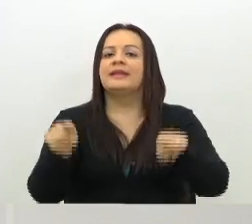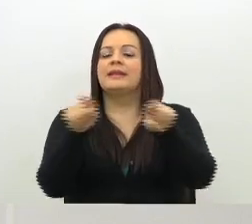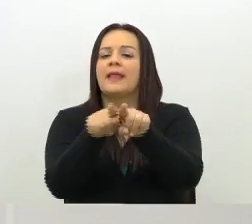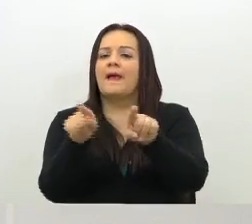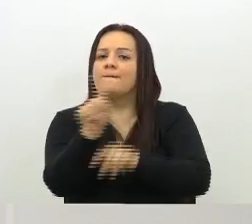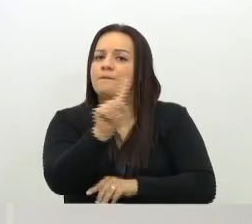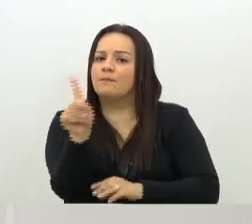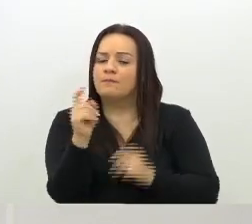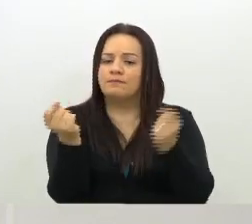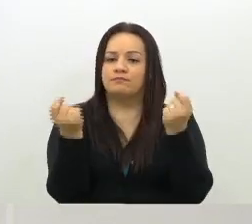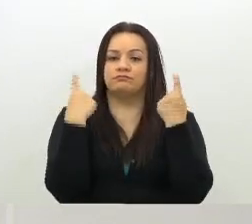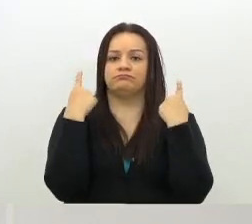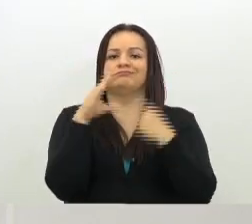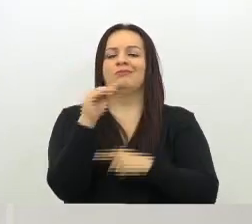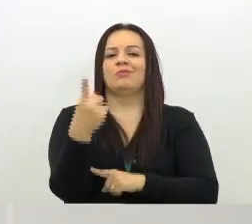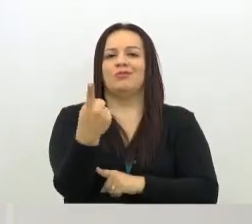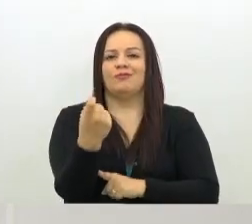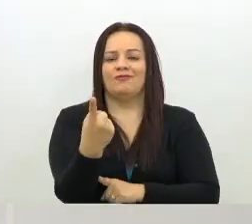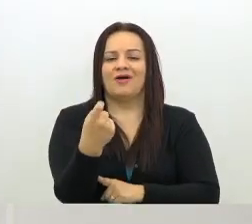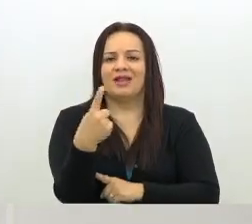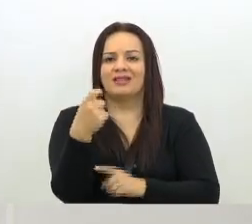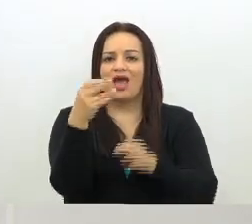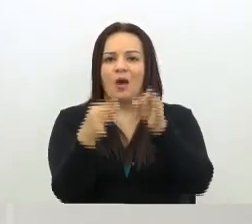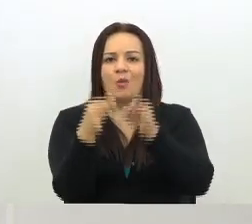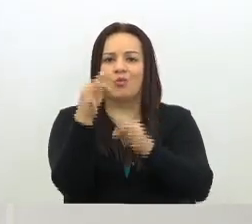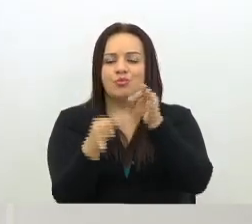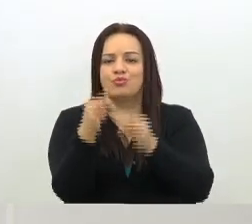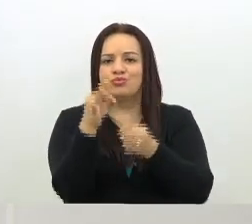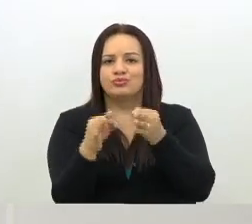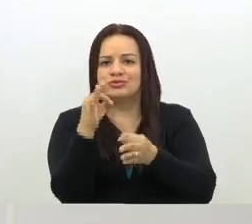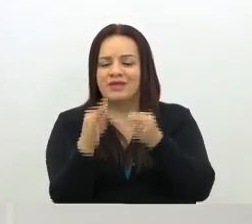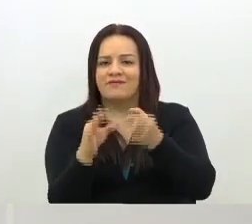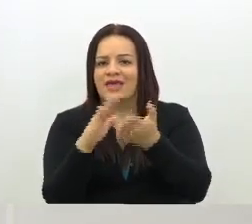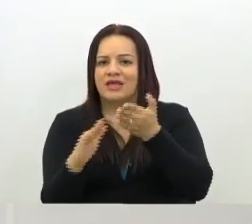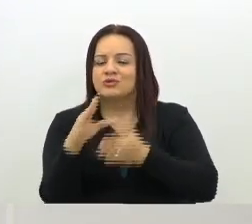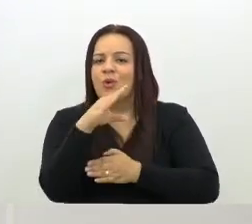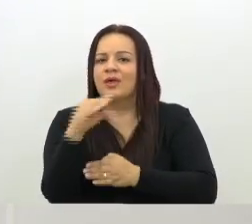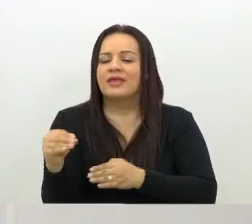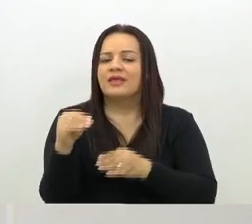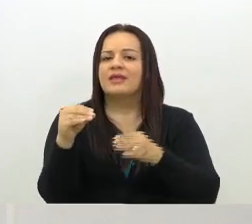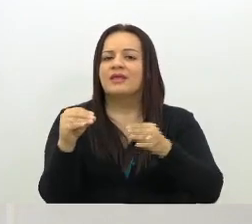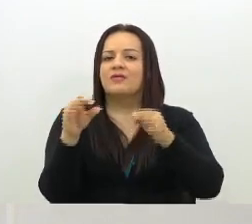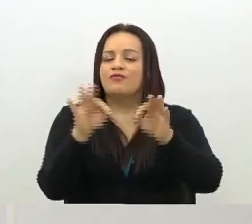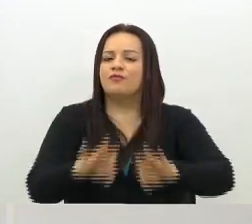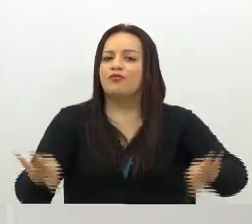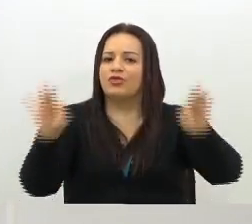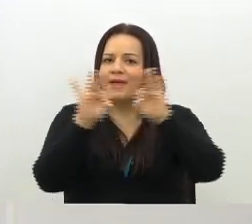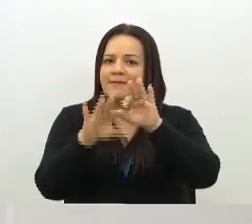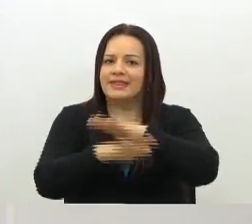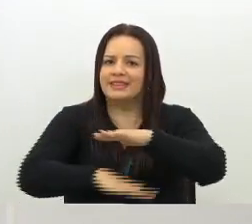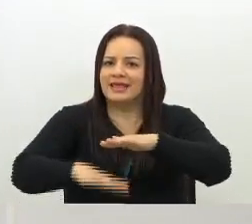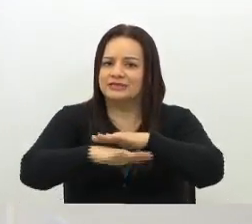omisa, pues carece de la justificación y fundamentación que se requiere. Es decir, la